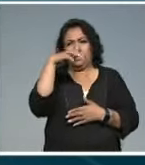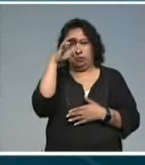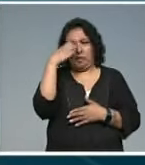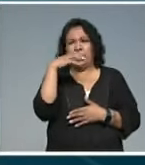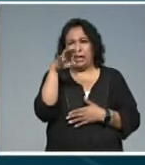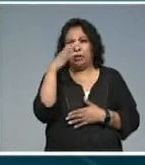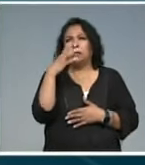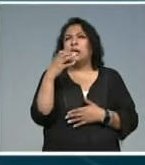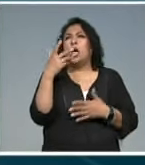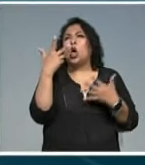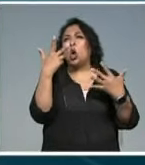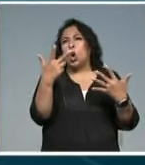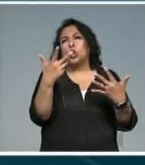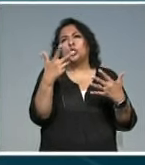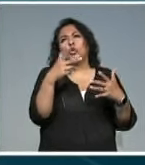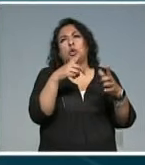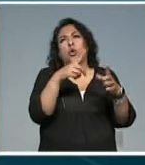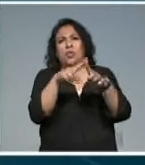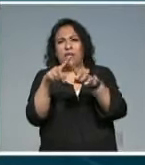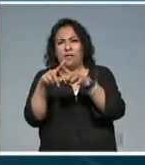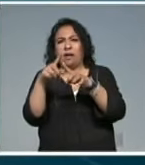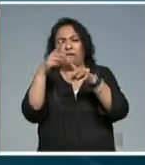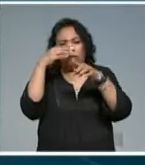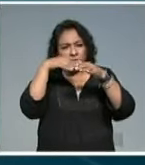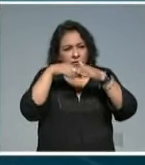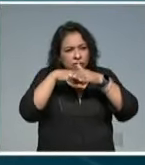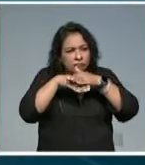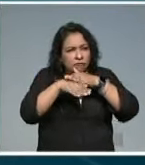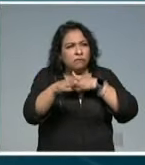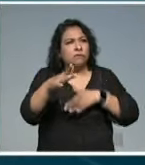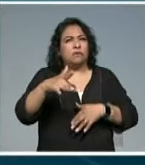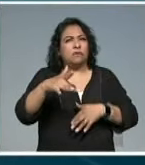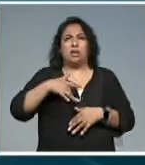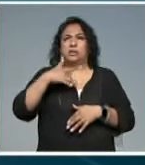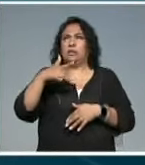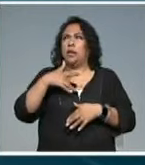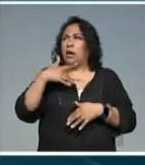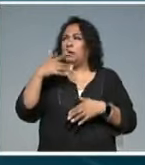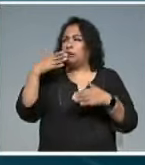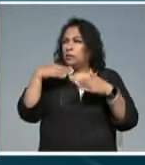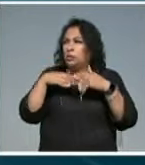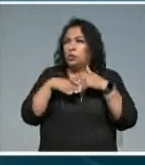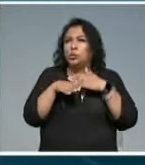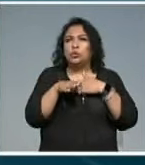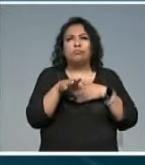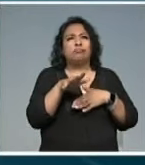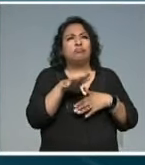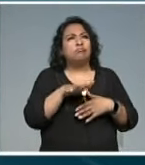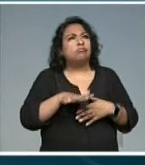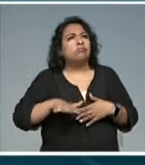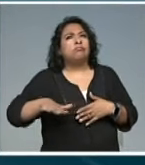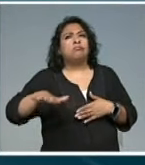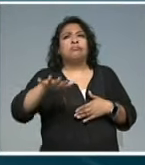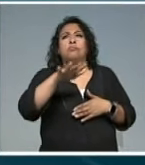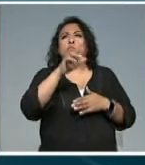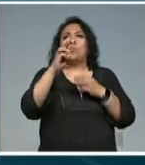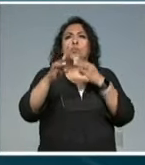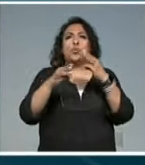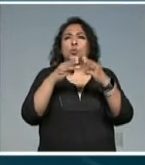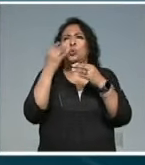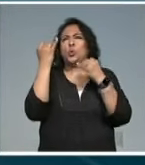como 8 experiencias inmersivas sensoriales en donde entras prácticamente a un